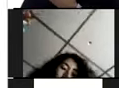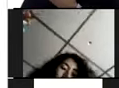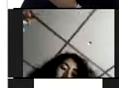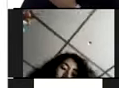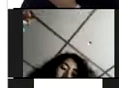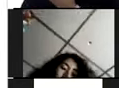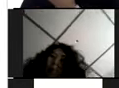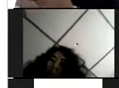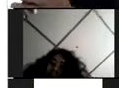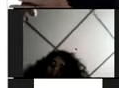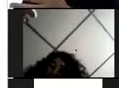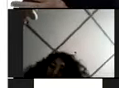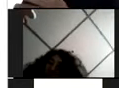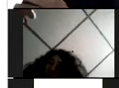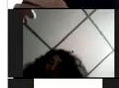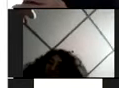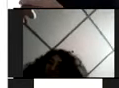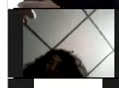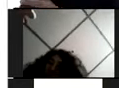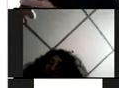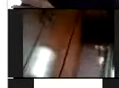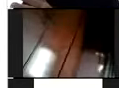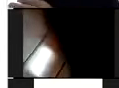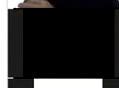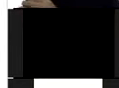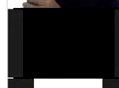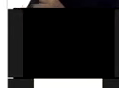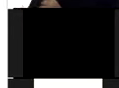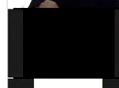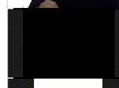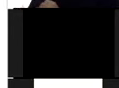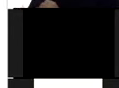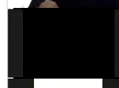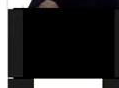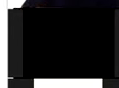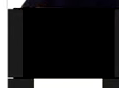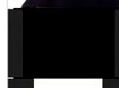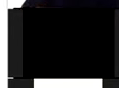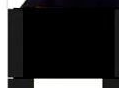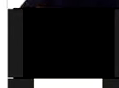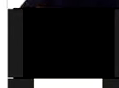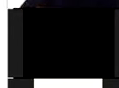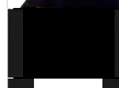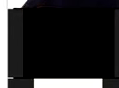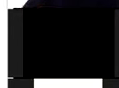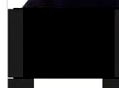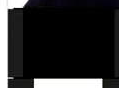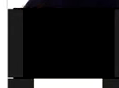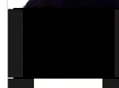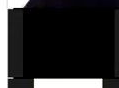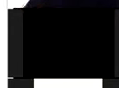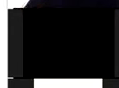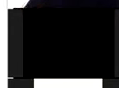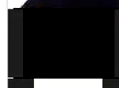Sí, estas modalidades se usan con cualquier mecanismo de selección, ¿verdad? Pero en general, como son complejas y de